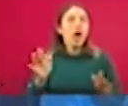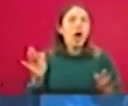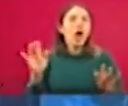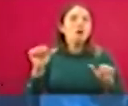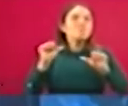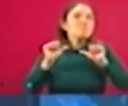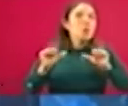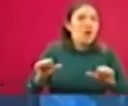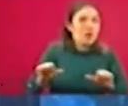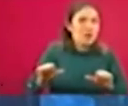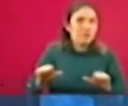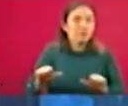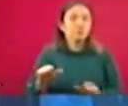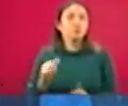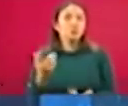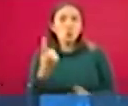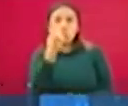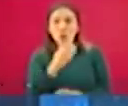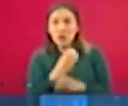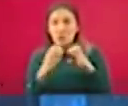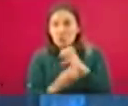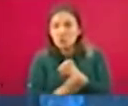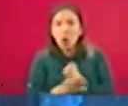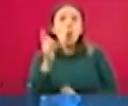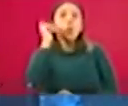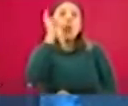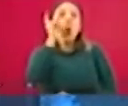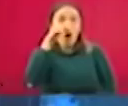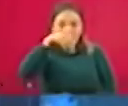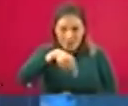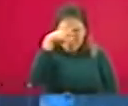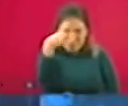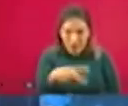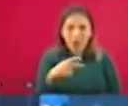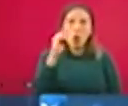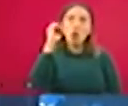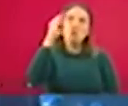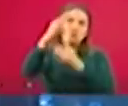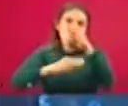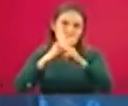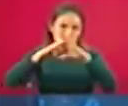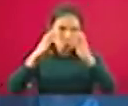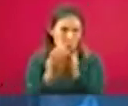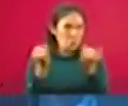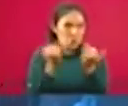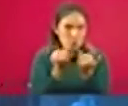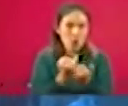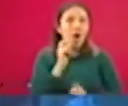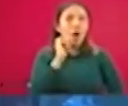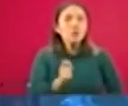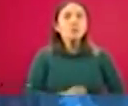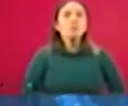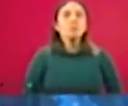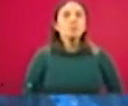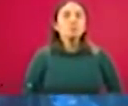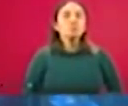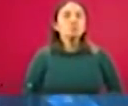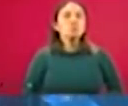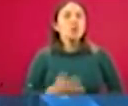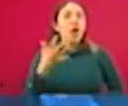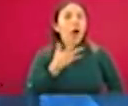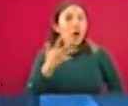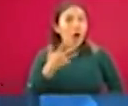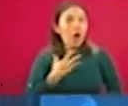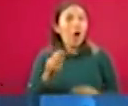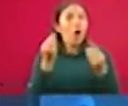va a ser la medida que nos permita decir si hemos alcanzado o no el nivel de inmunidad poblacional que nos permita la